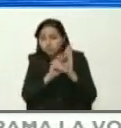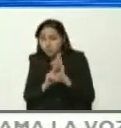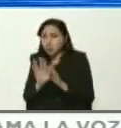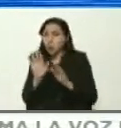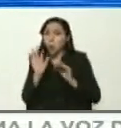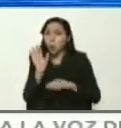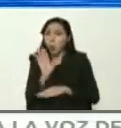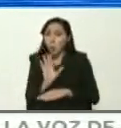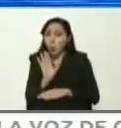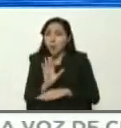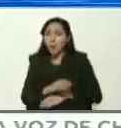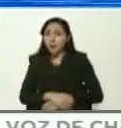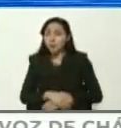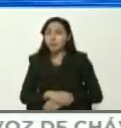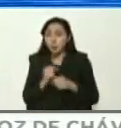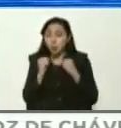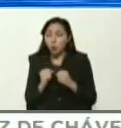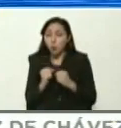bioseguridad extrema.